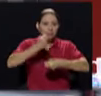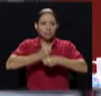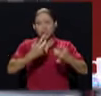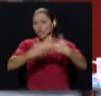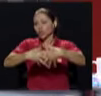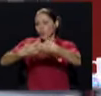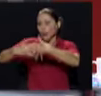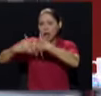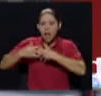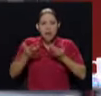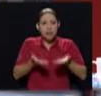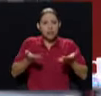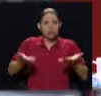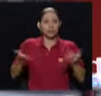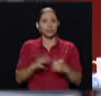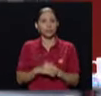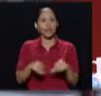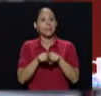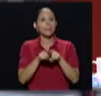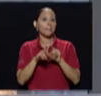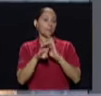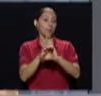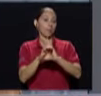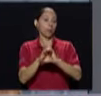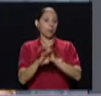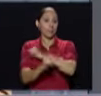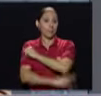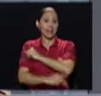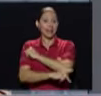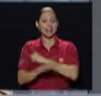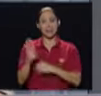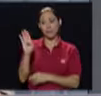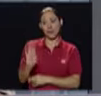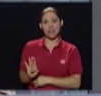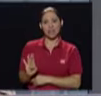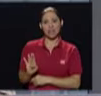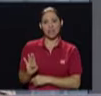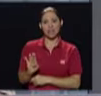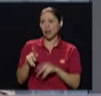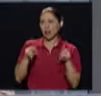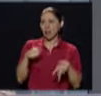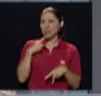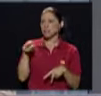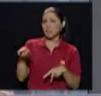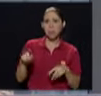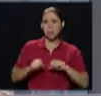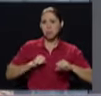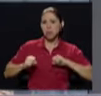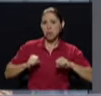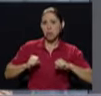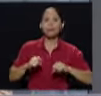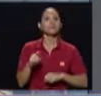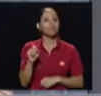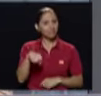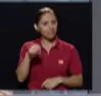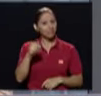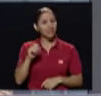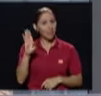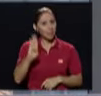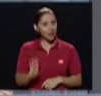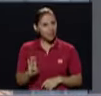instituciones. Y después tenemos países como Brasil que la gente en general dice, bueno, ahí no tiembla. Y no, en Brasil tiembla y tiene